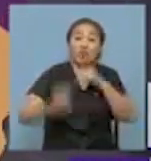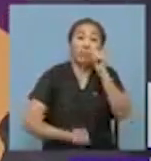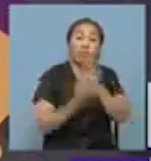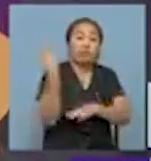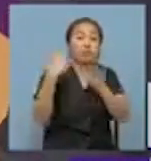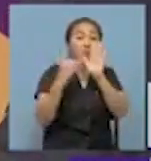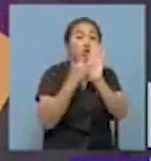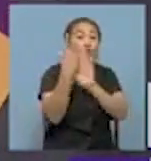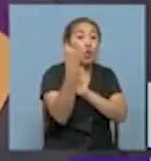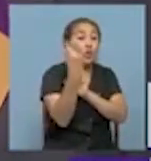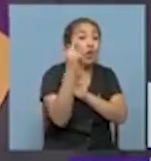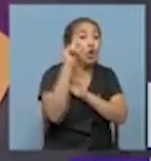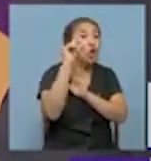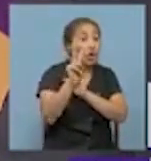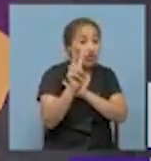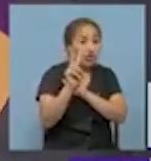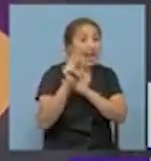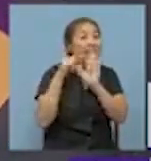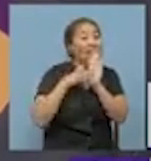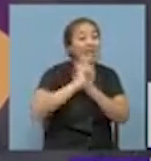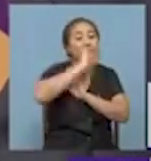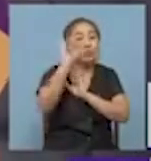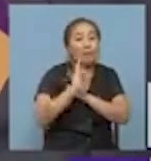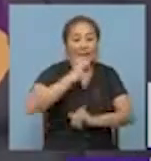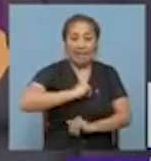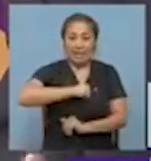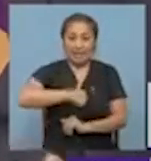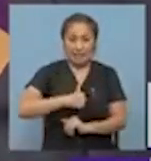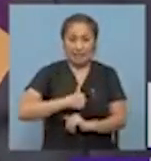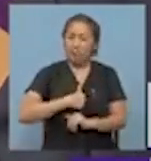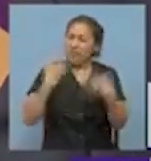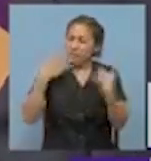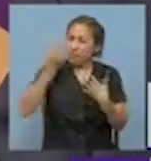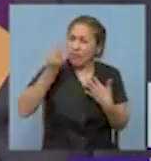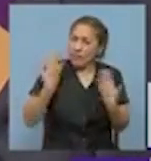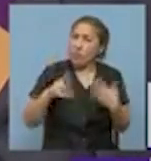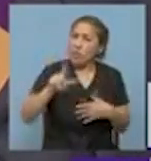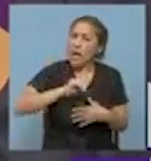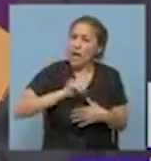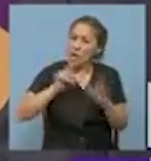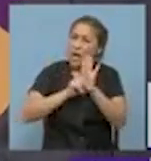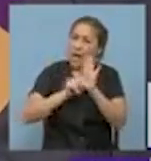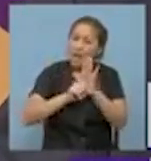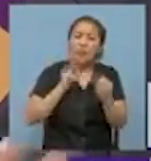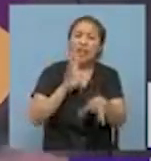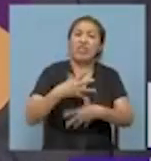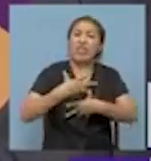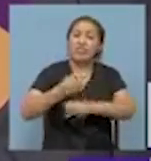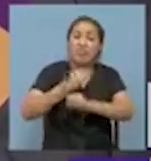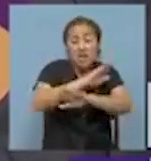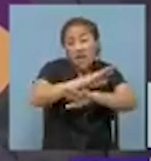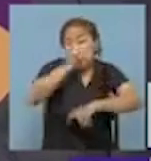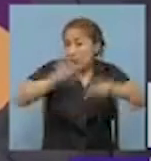2a y se introducía la ley de identidad de género que está muy bien que es una ley para ayudar y para cubrir el derecho de una minoría